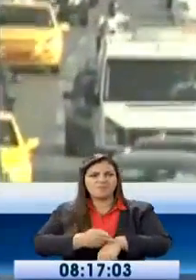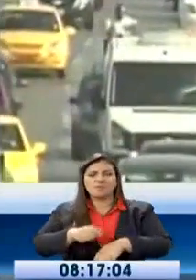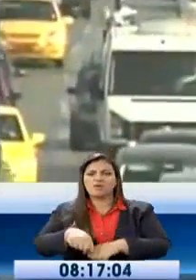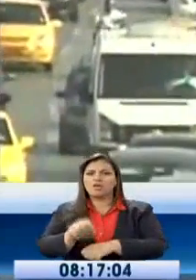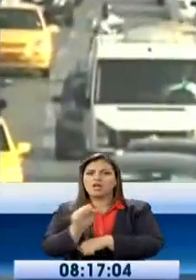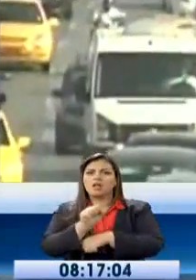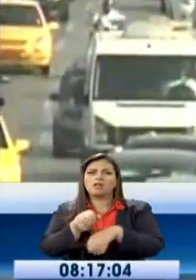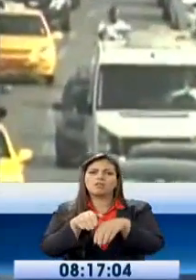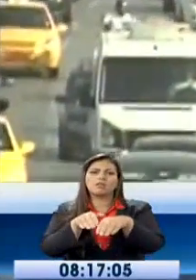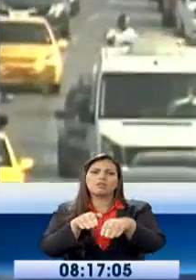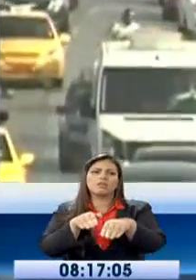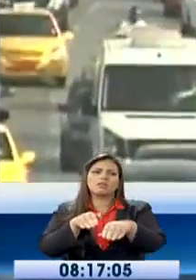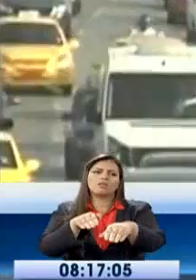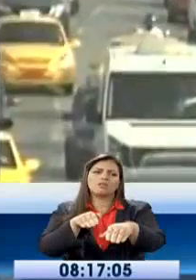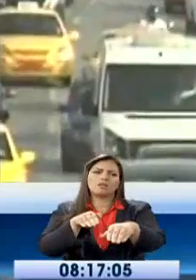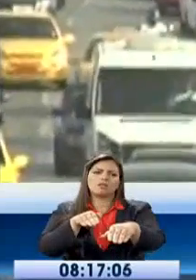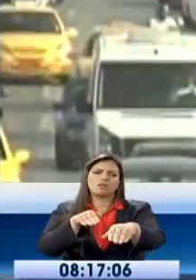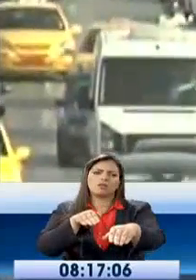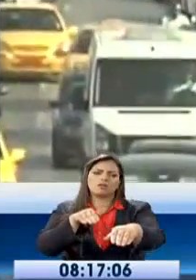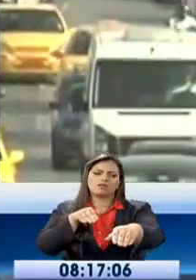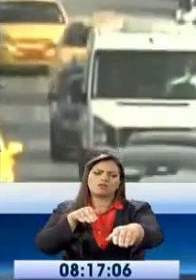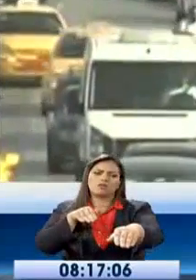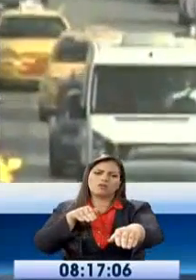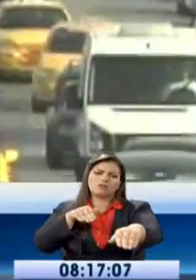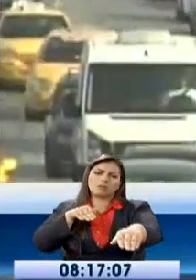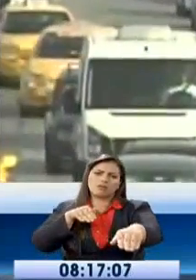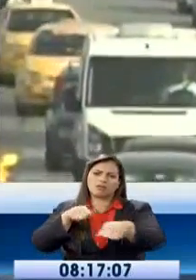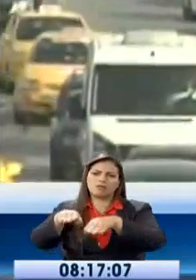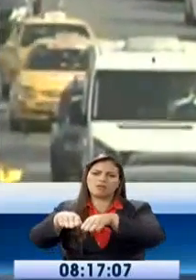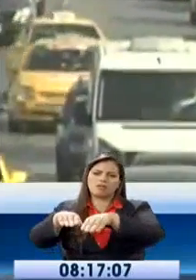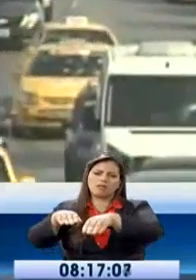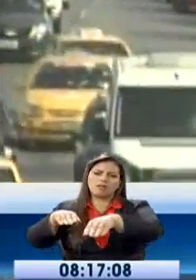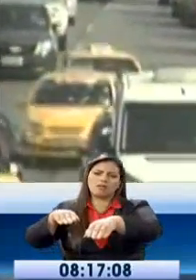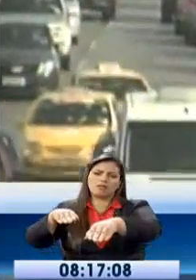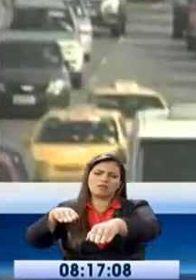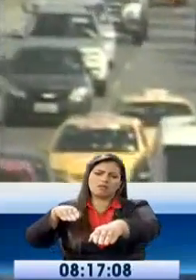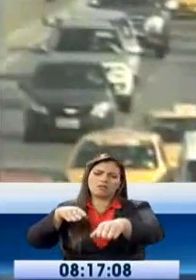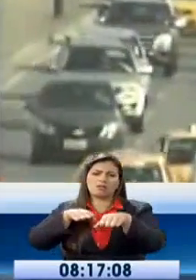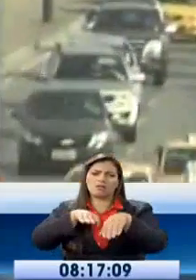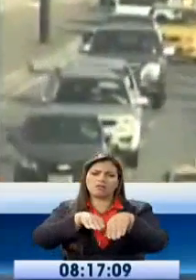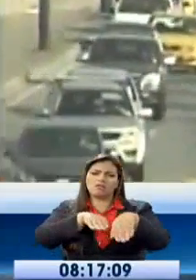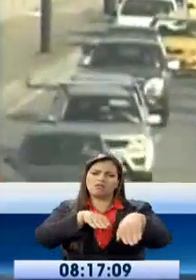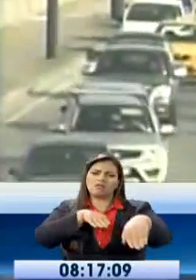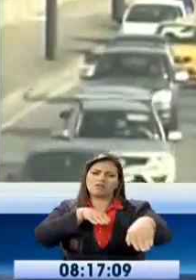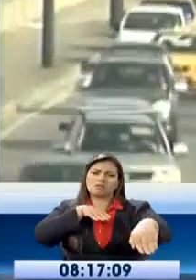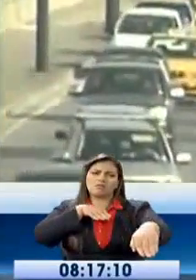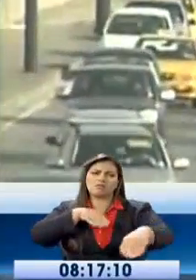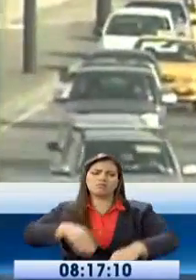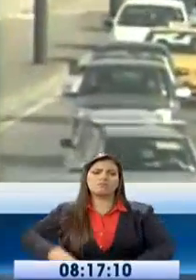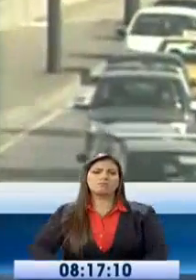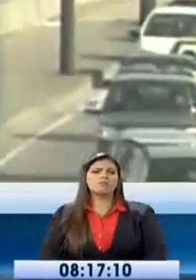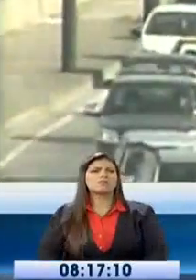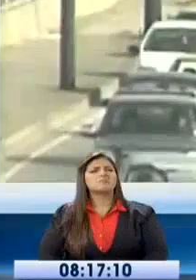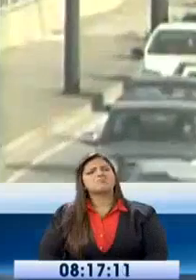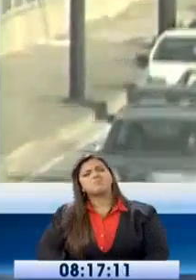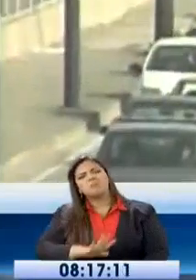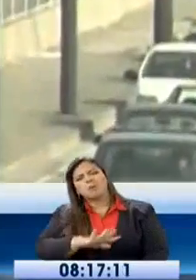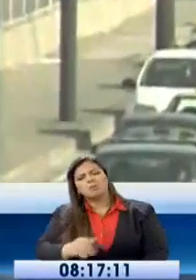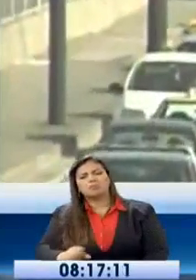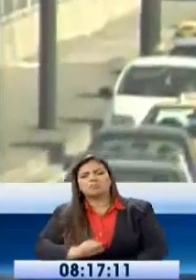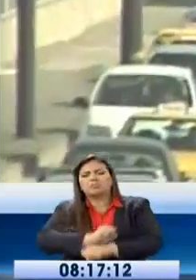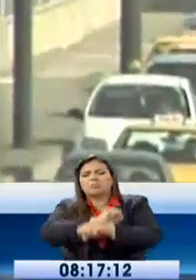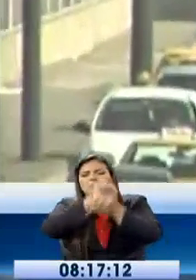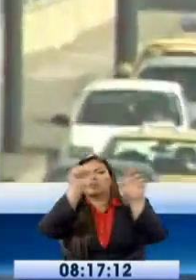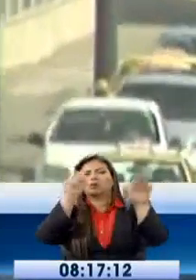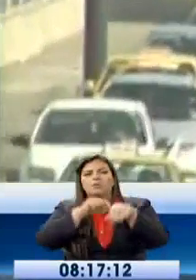los conductores se dirigen a sus puestos de trabajo. Es decir, aproximadamente desde las 6 de la mañana hasta